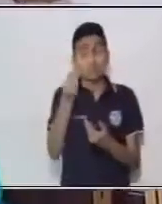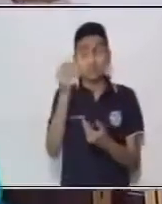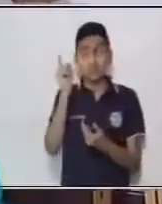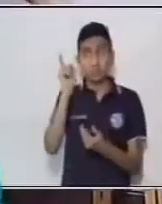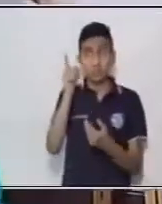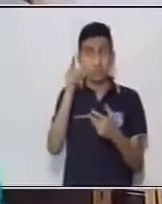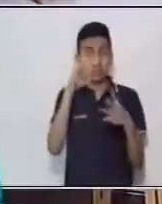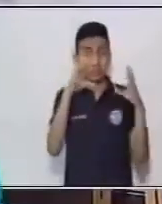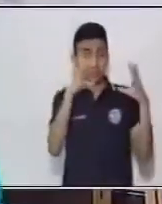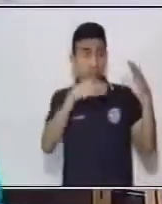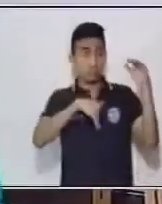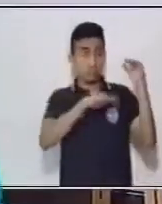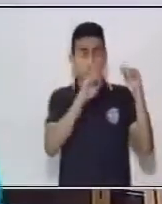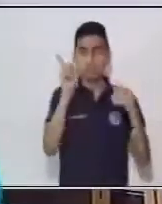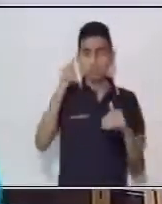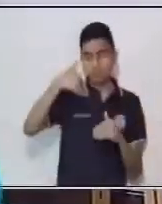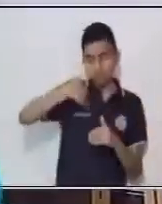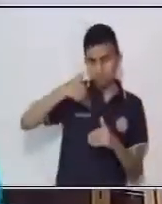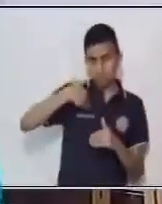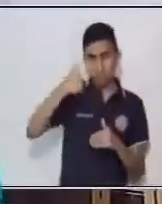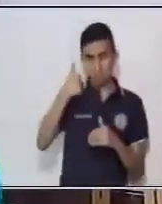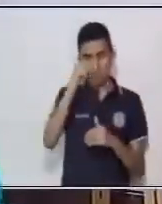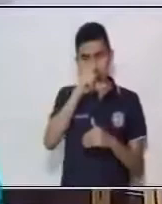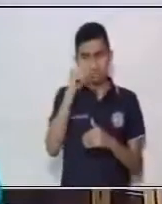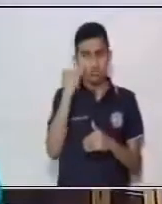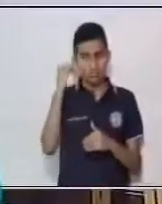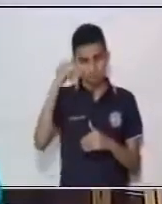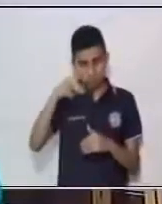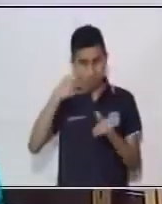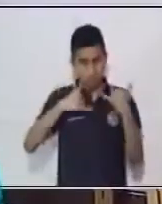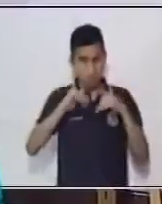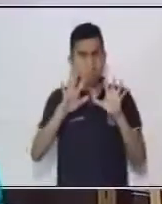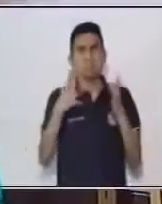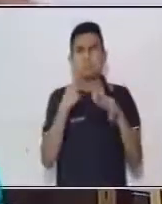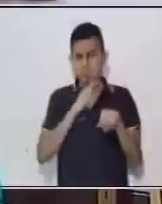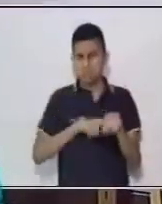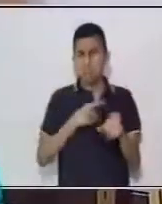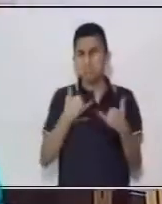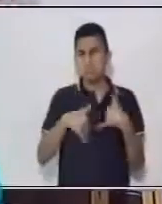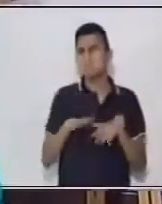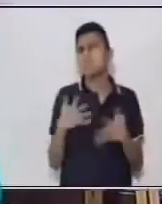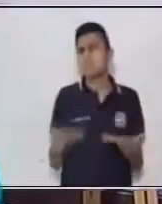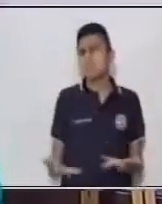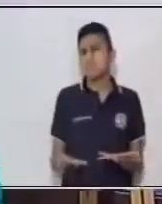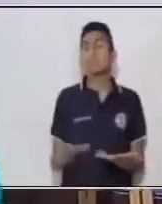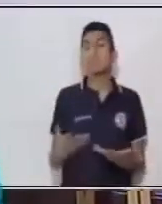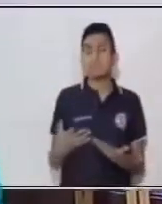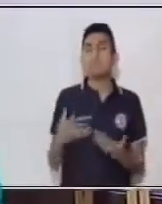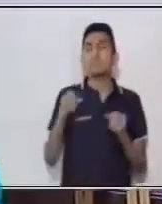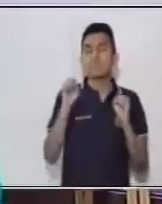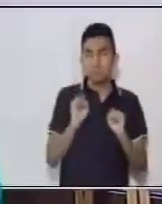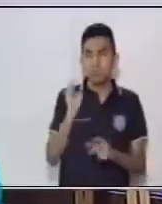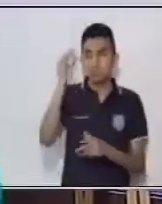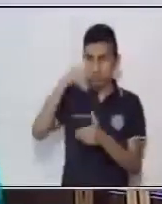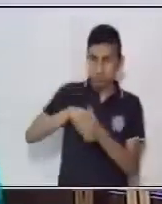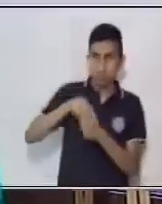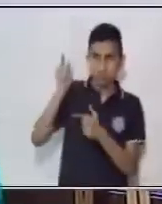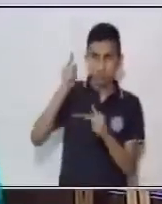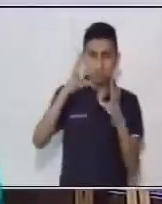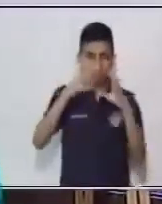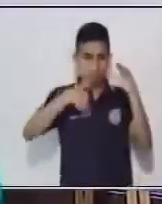la pelota recae la acción de jugar. ¿A qué juega el niño? Con la pelota. ¿O con qué juega el niño? Con la